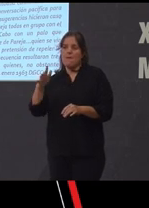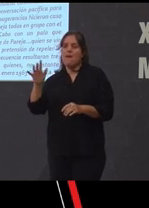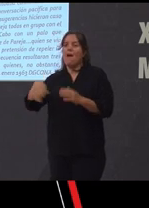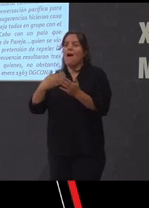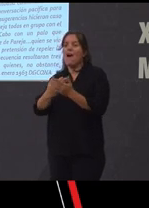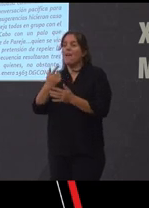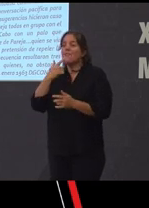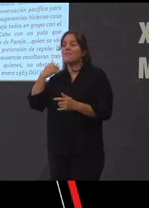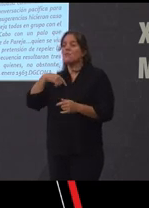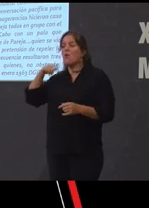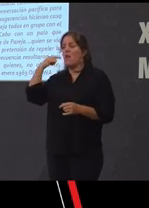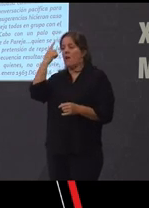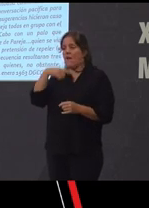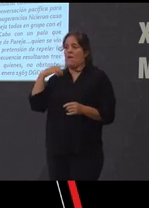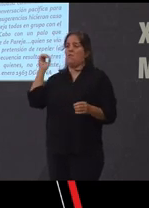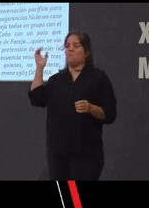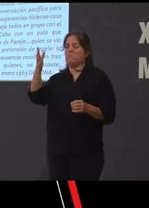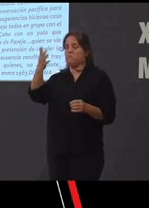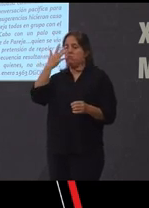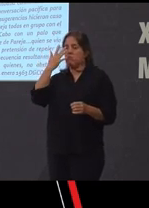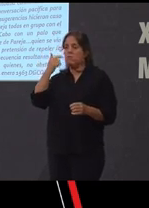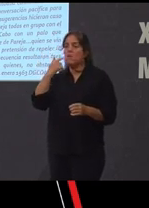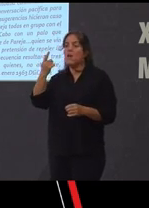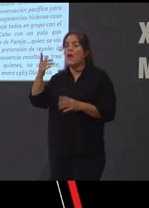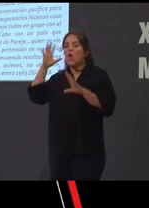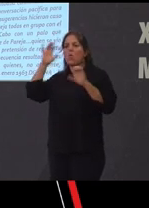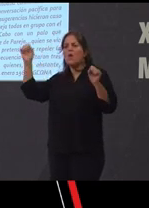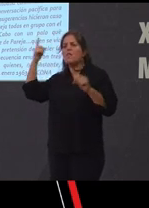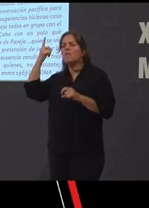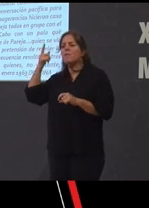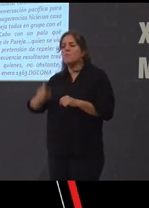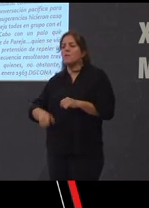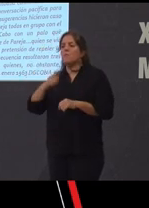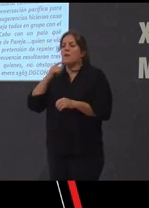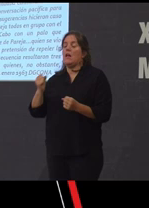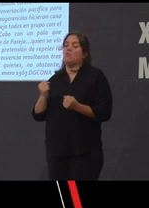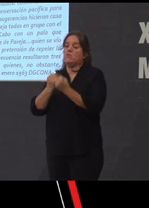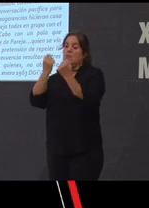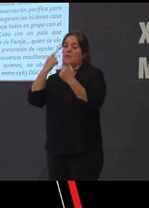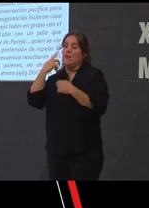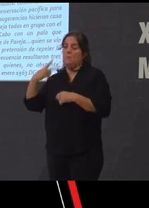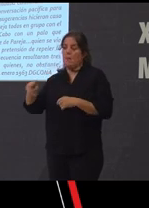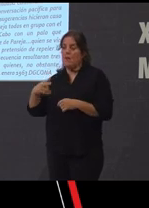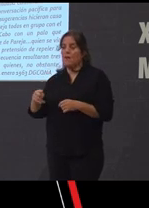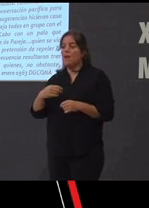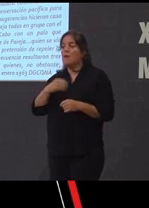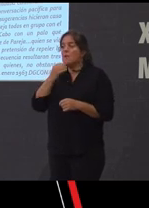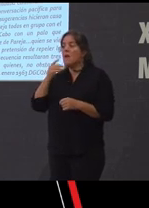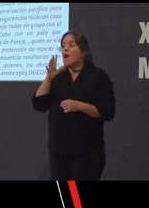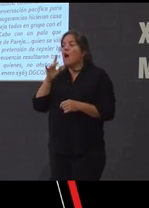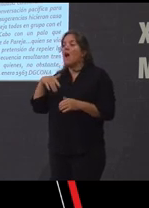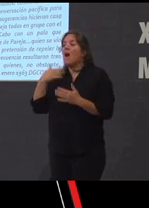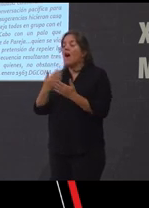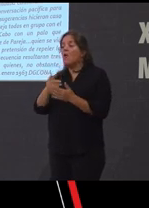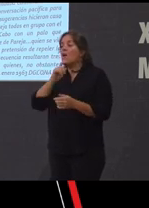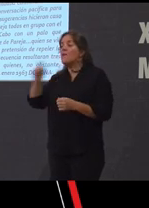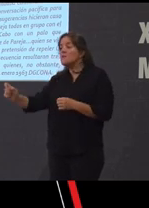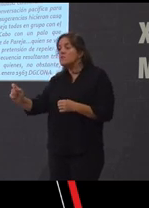extremo de ser alcanzados en la cara, con uno de ellos el Guardia Civil primer auxiliar de la pareja. A pesar de ello, la fuerza continuaba